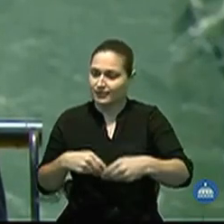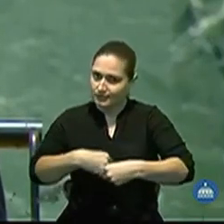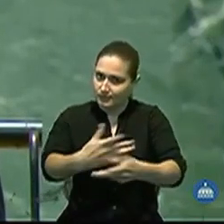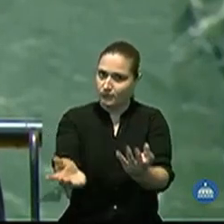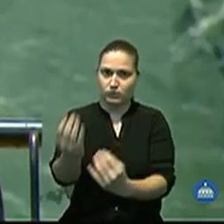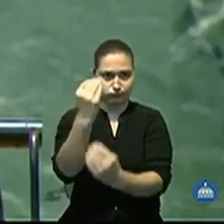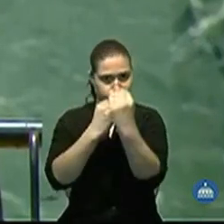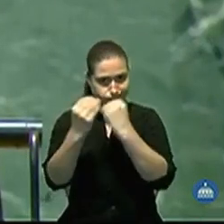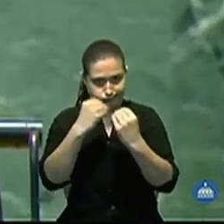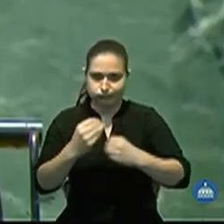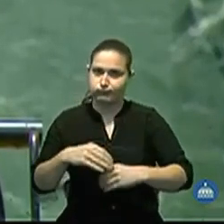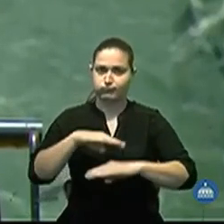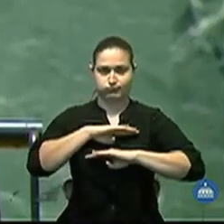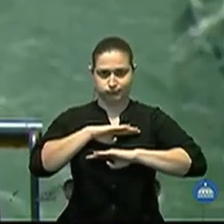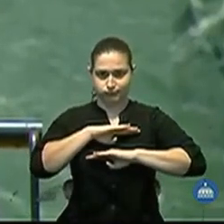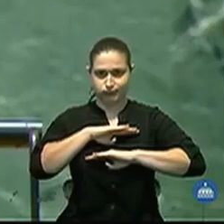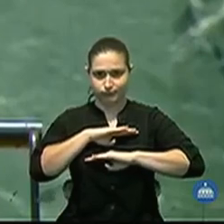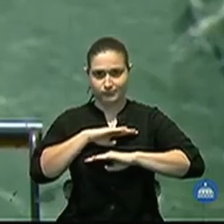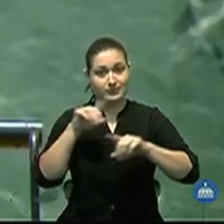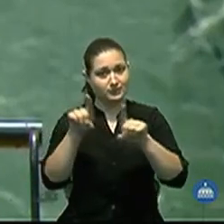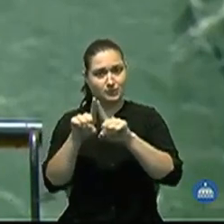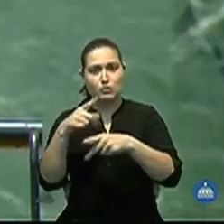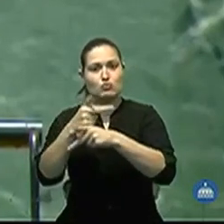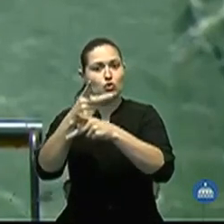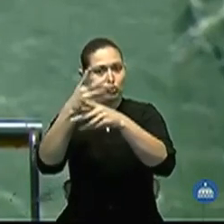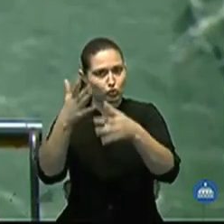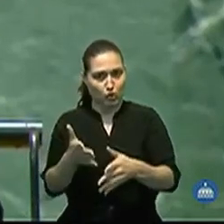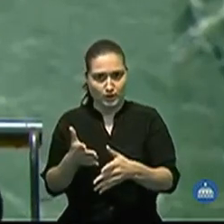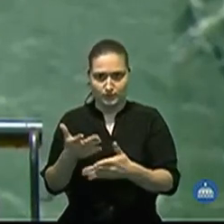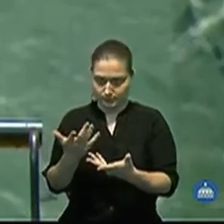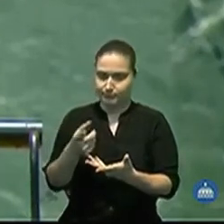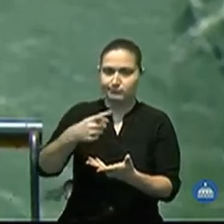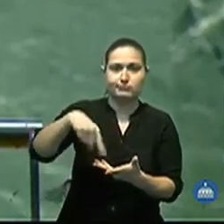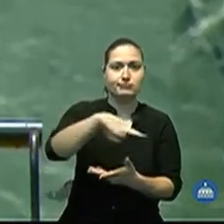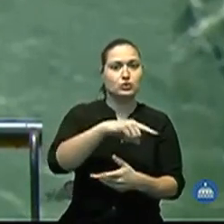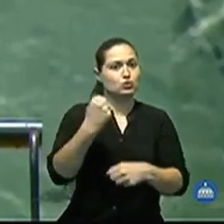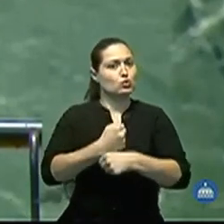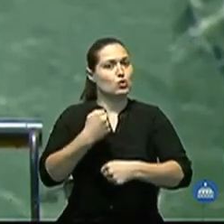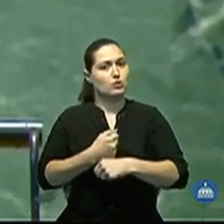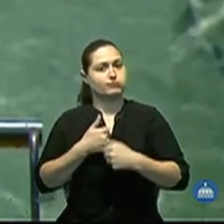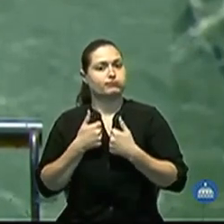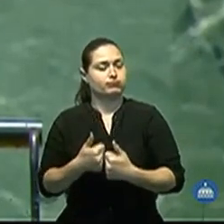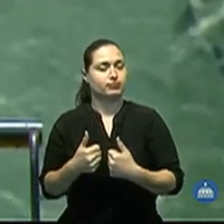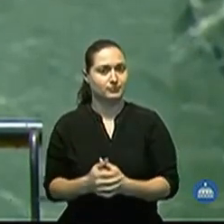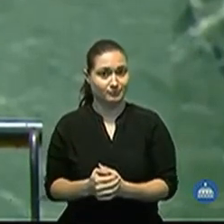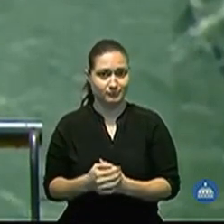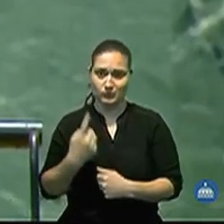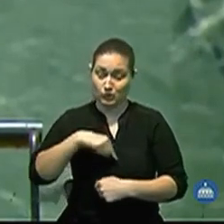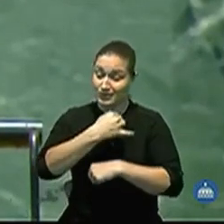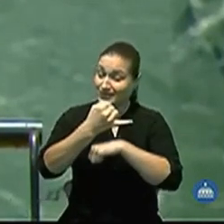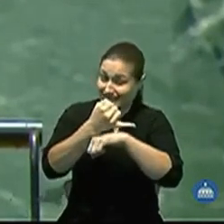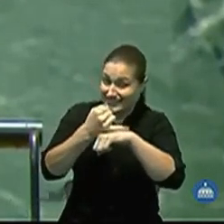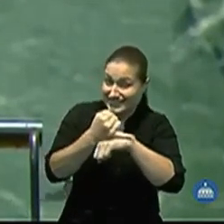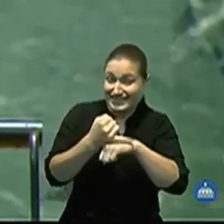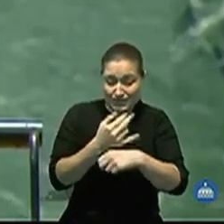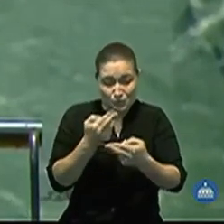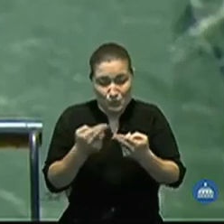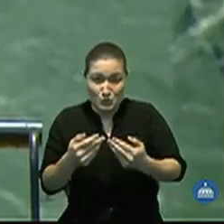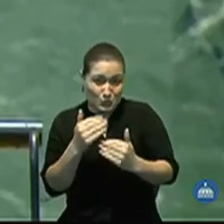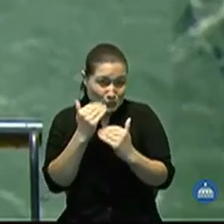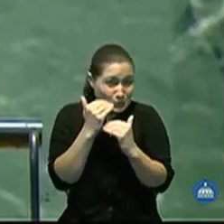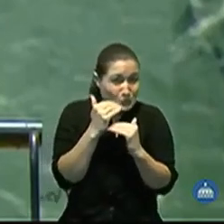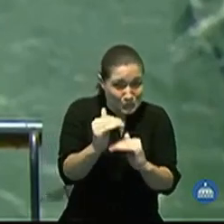mantener la rentabilidad de los productores dominicanos. A pesar de ser una isla con recursos limitados de